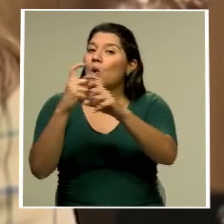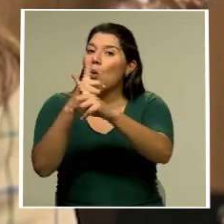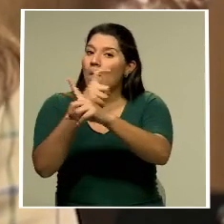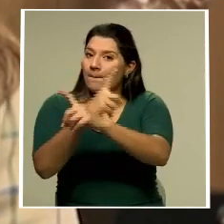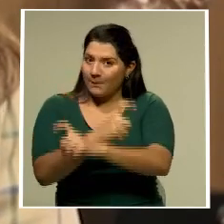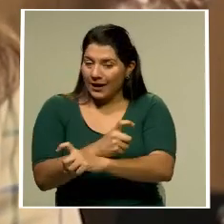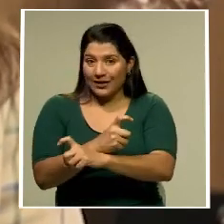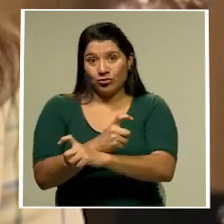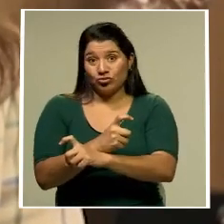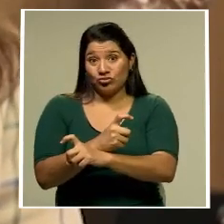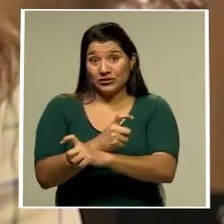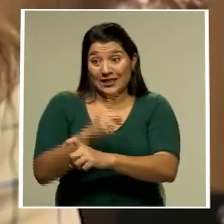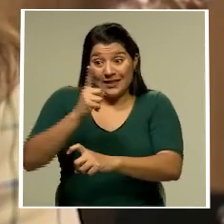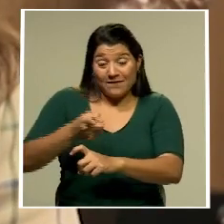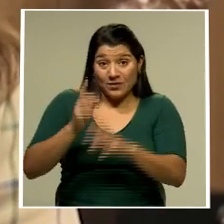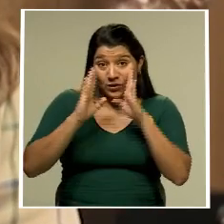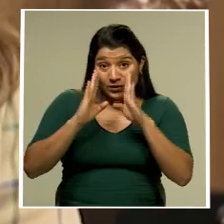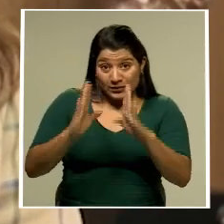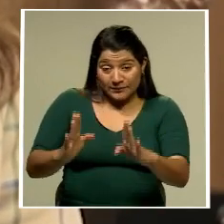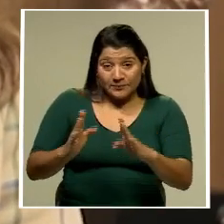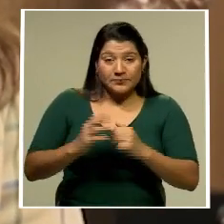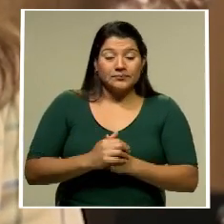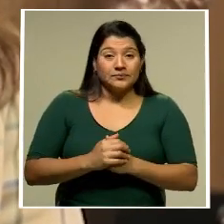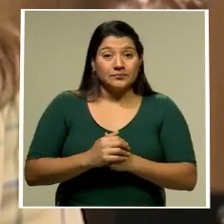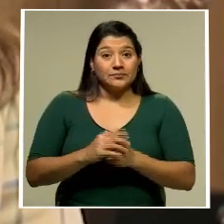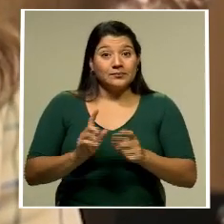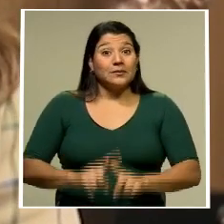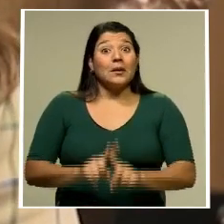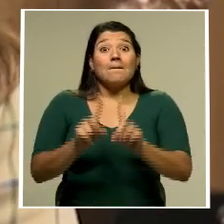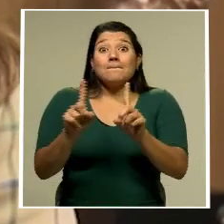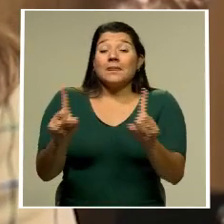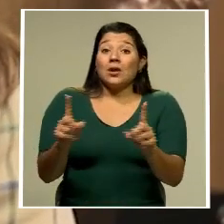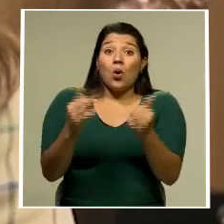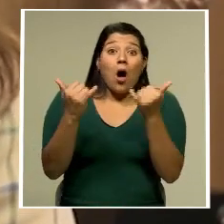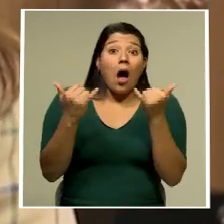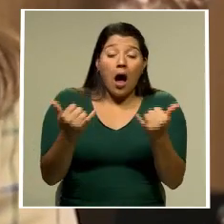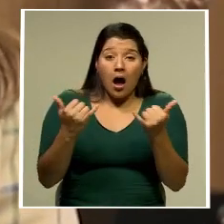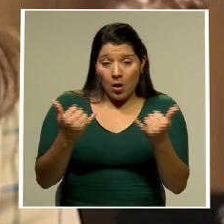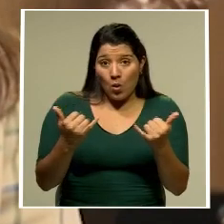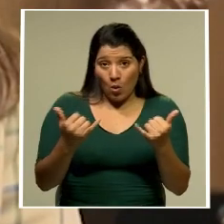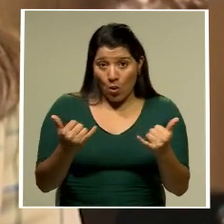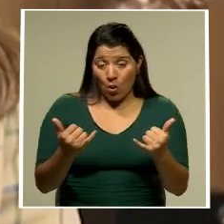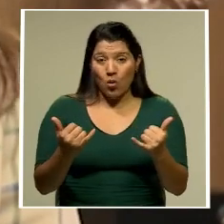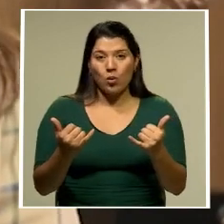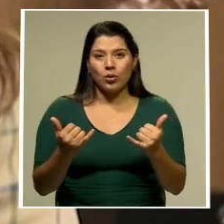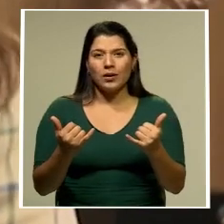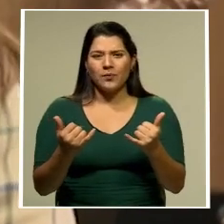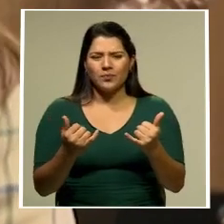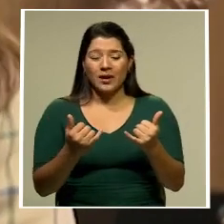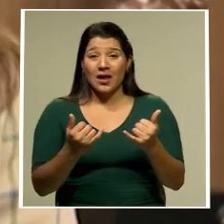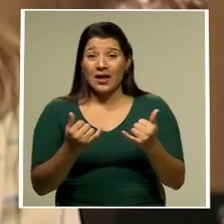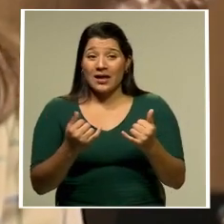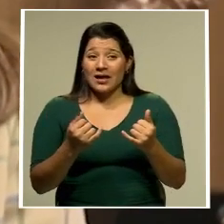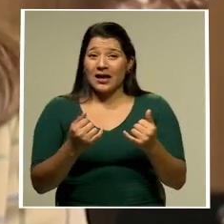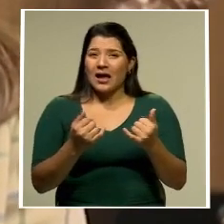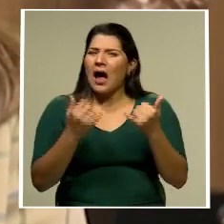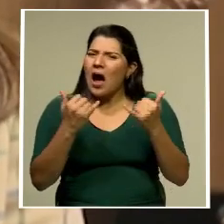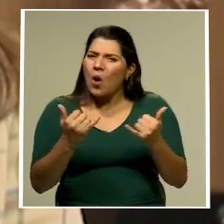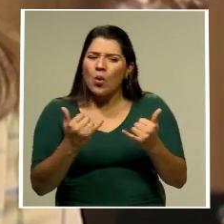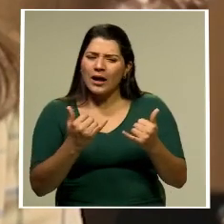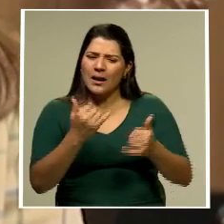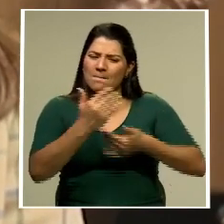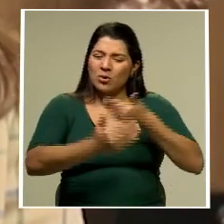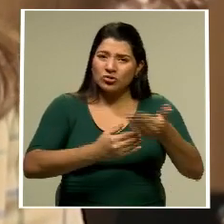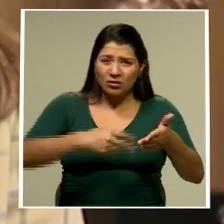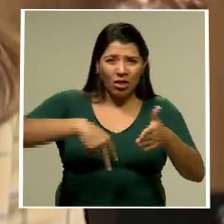están decidiendo. El que ahora se ponga en fragilidad muchas de esas cosas no es la Asamblea